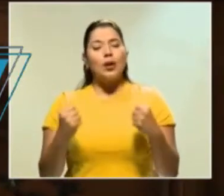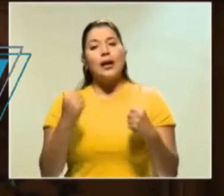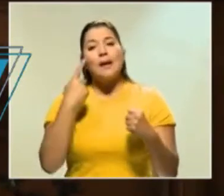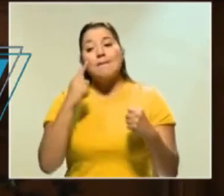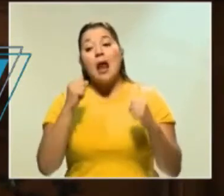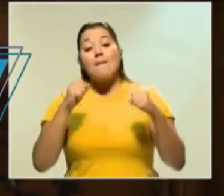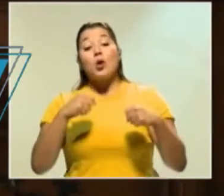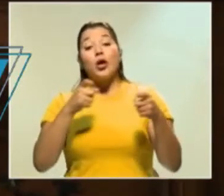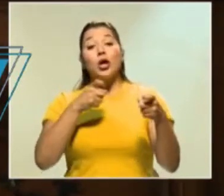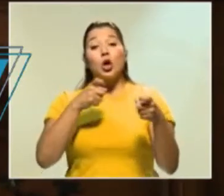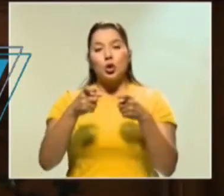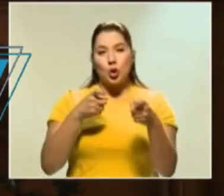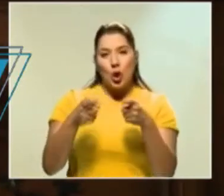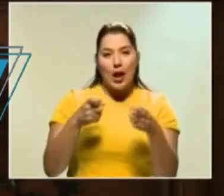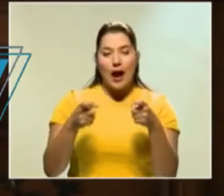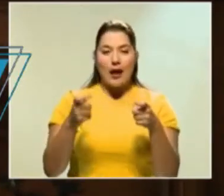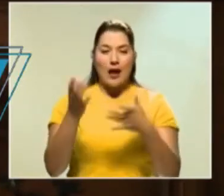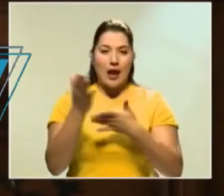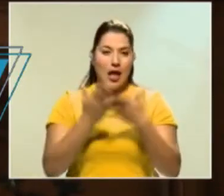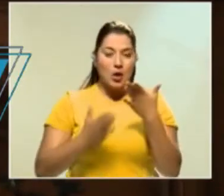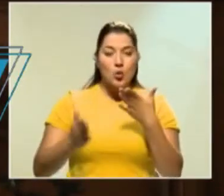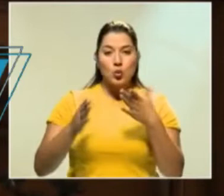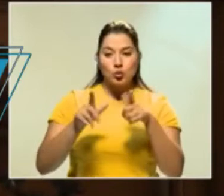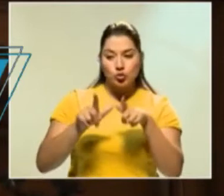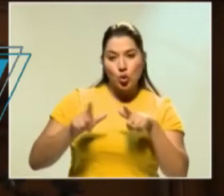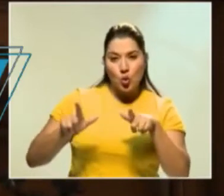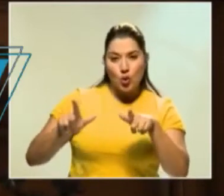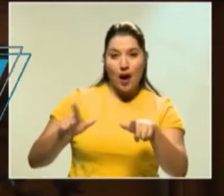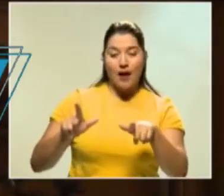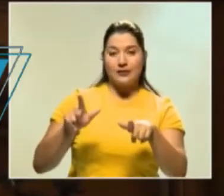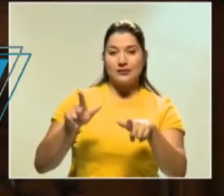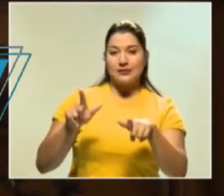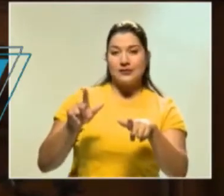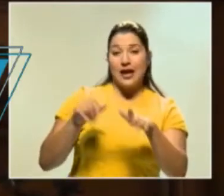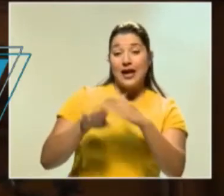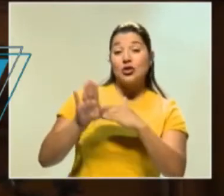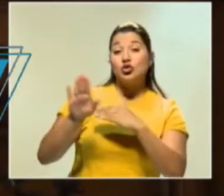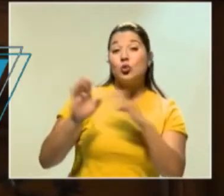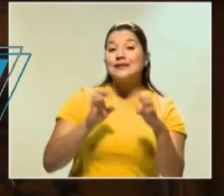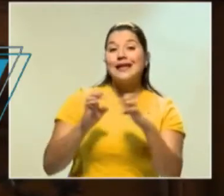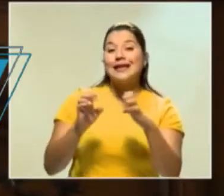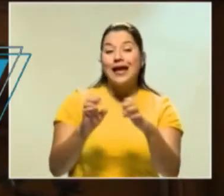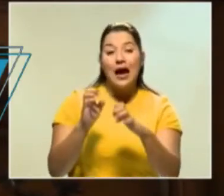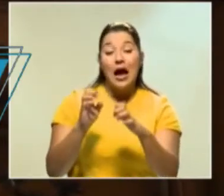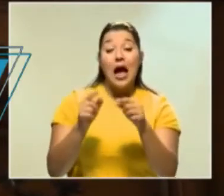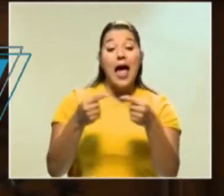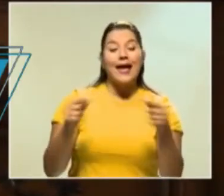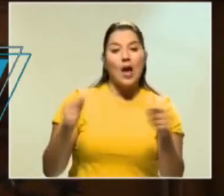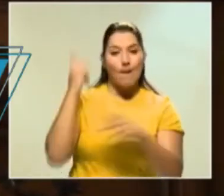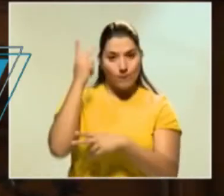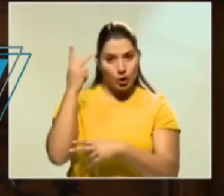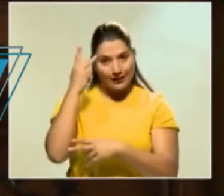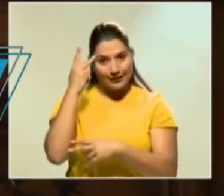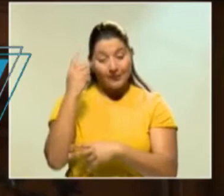para controlar ciertos puntos neurálgicos de su estrategia política, geopolítica, y tienen